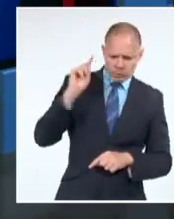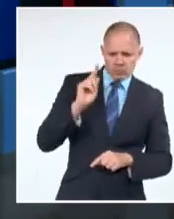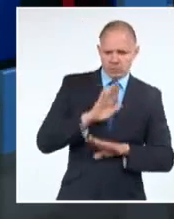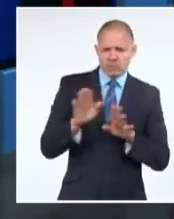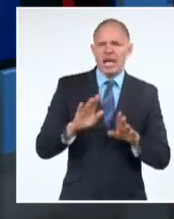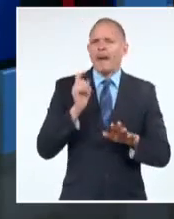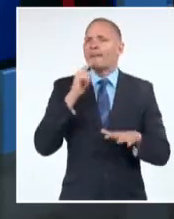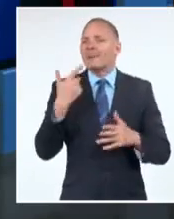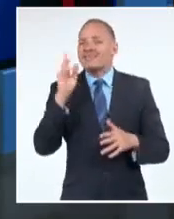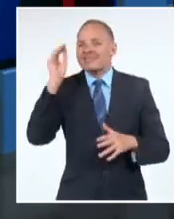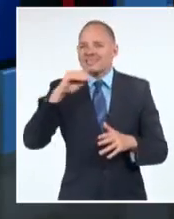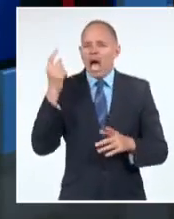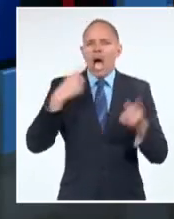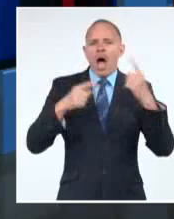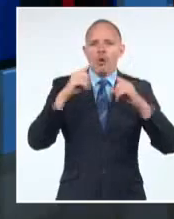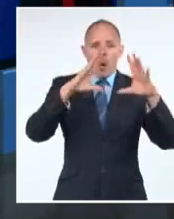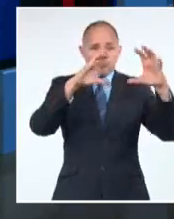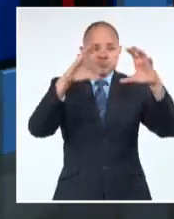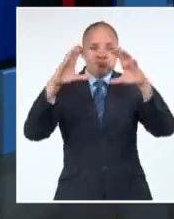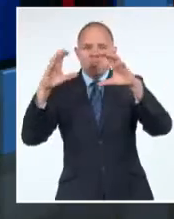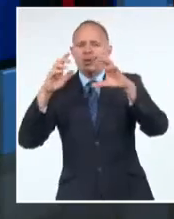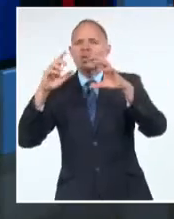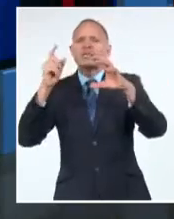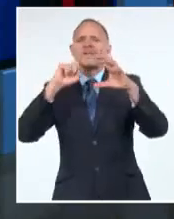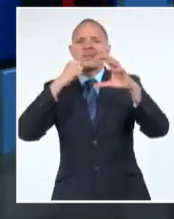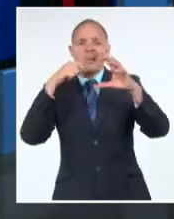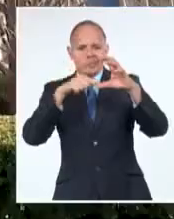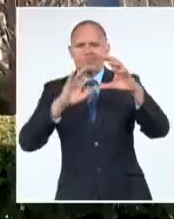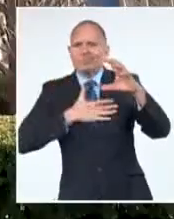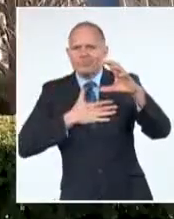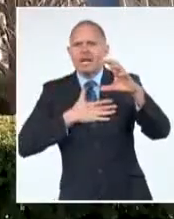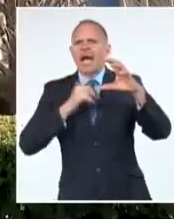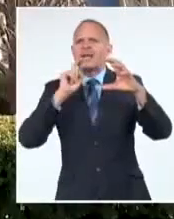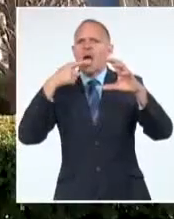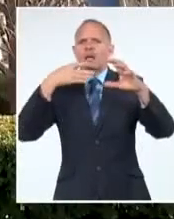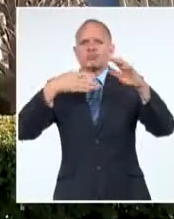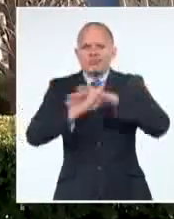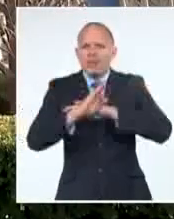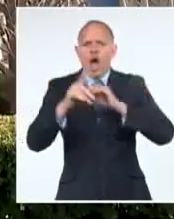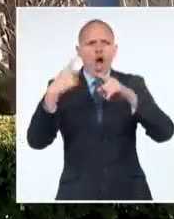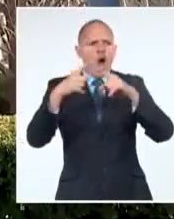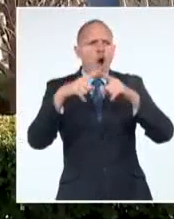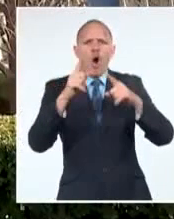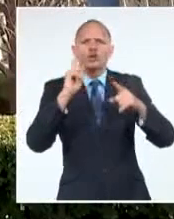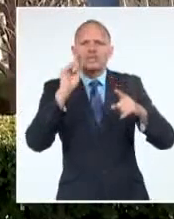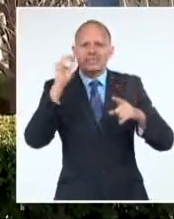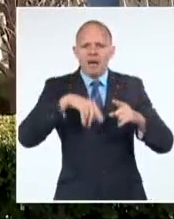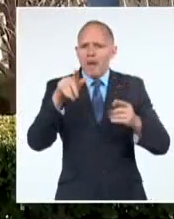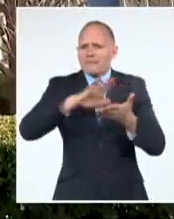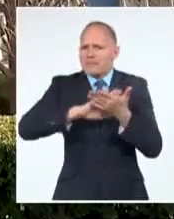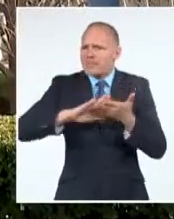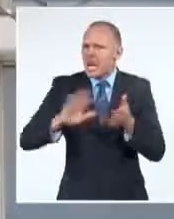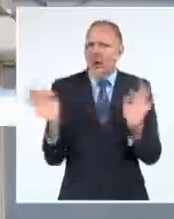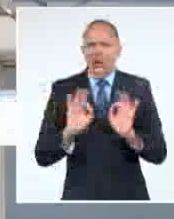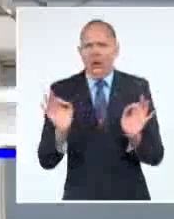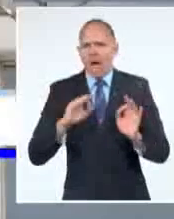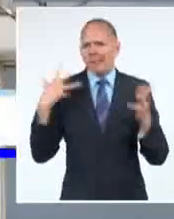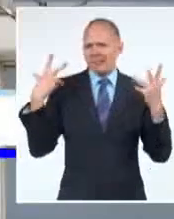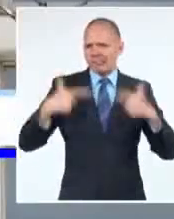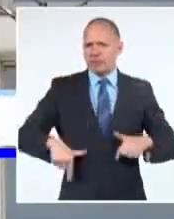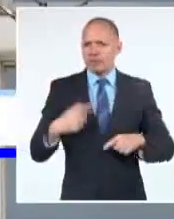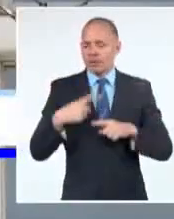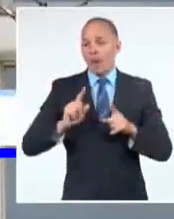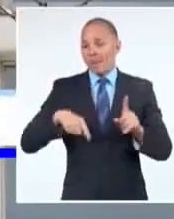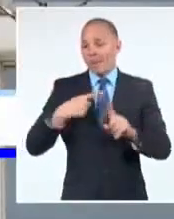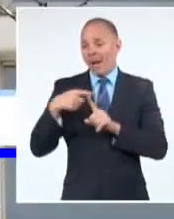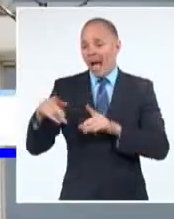Así lo denunciaron voceros de la Cancillería del gigante asiático. A la entrada de los aerostatos se suman múltiples incursiones de barcos y aviones de